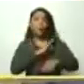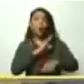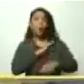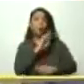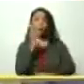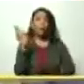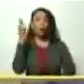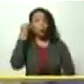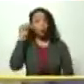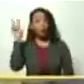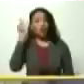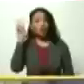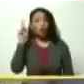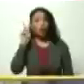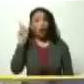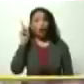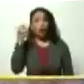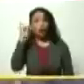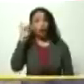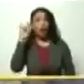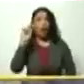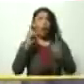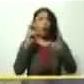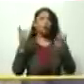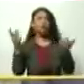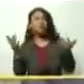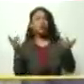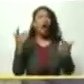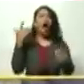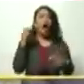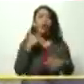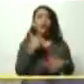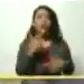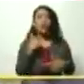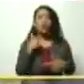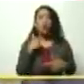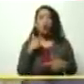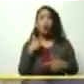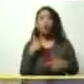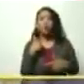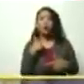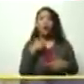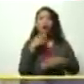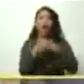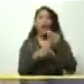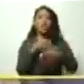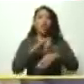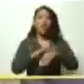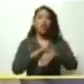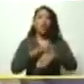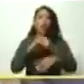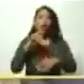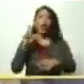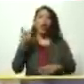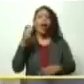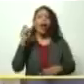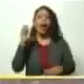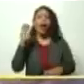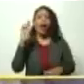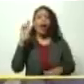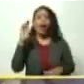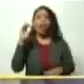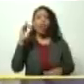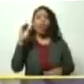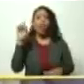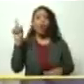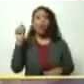República Bolivariana de Venezuela ahí viene la exactitud y lo tengo que señalar que ha hecho el doctor Gerardo Bly de la Plataforma Unitaria cuando dice